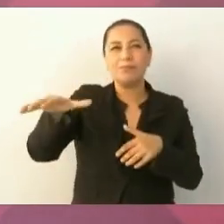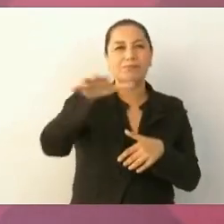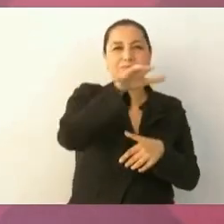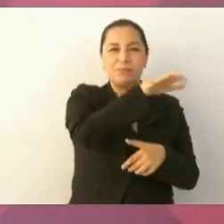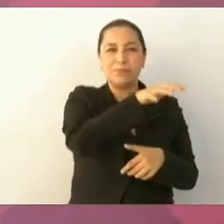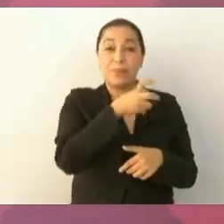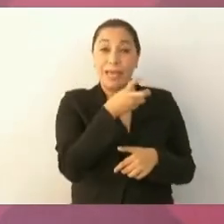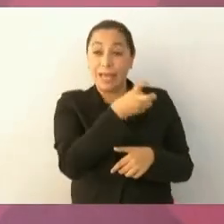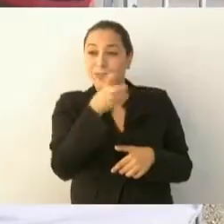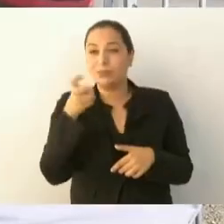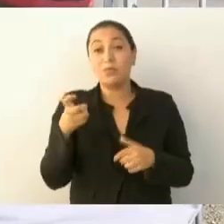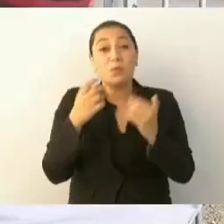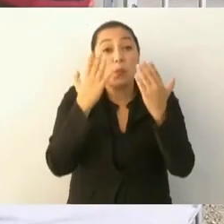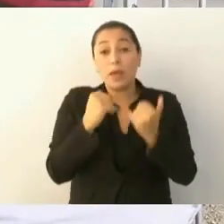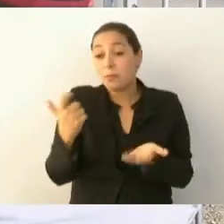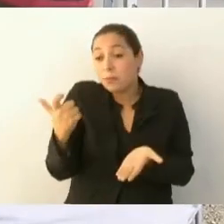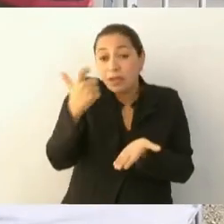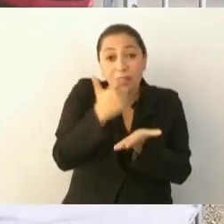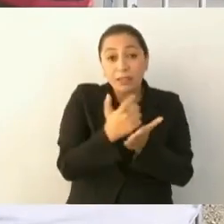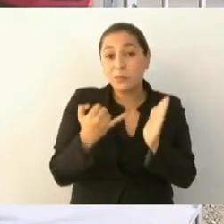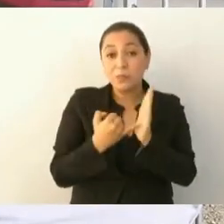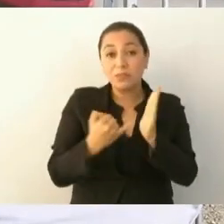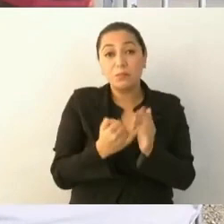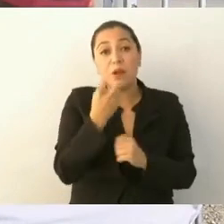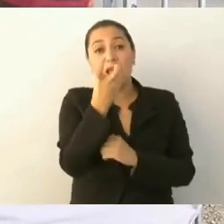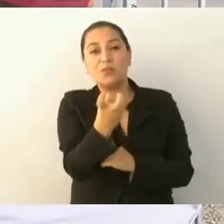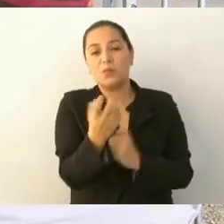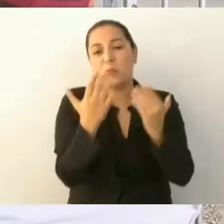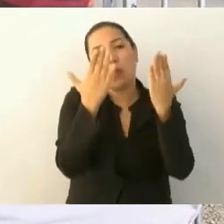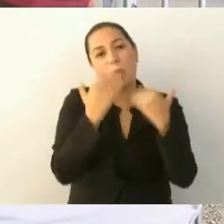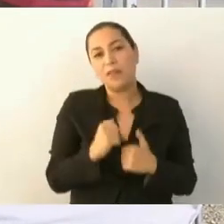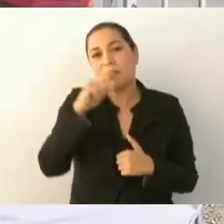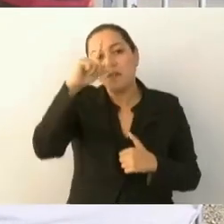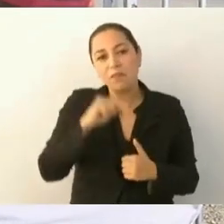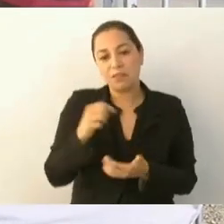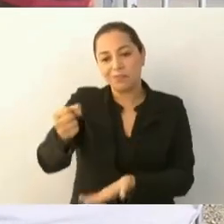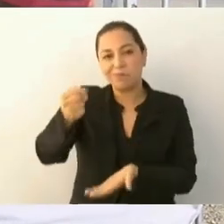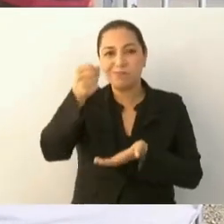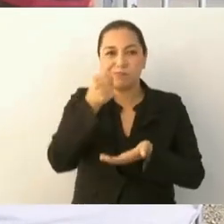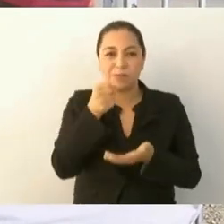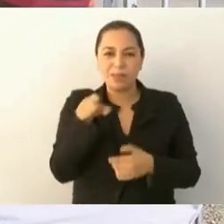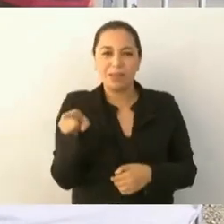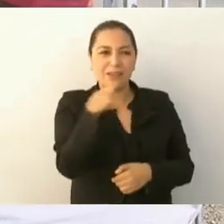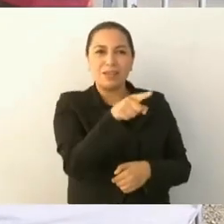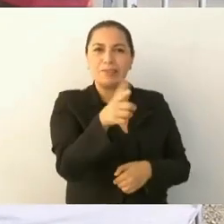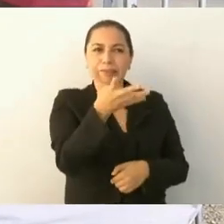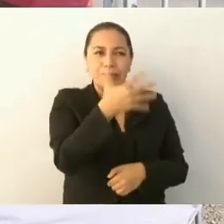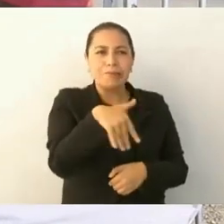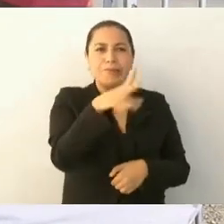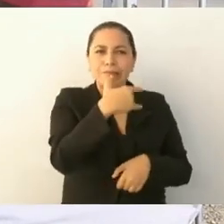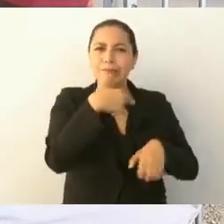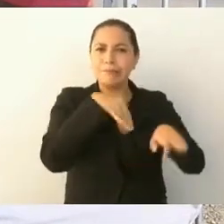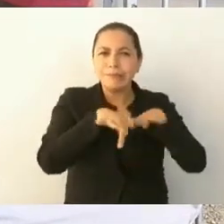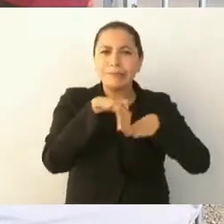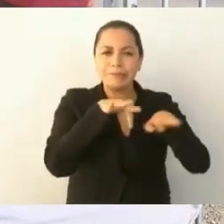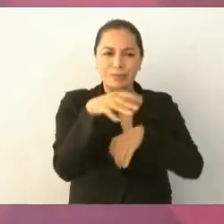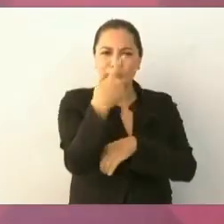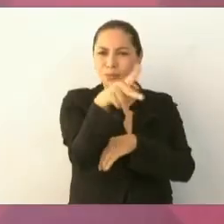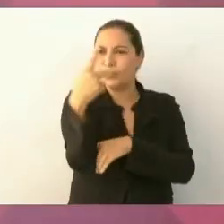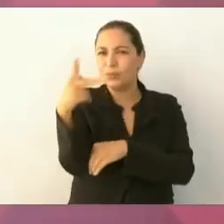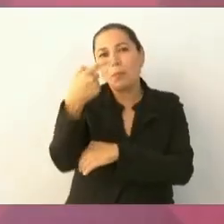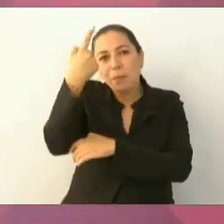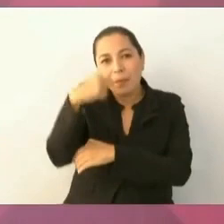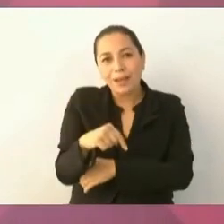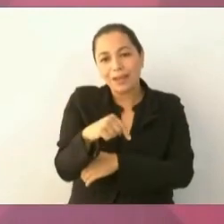pueden para llevar algo a su familia, como si ese fuese el